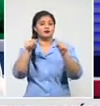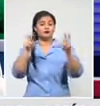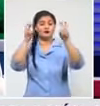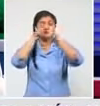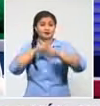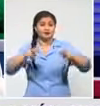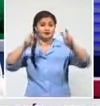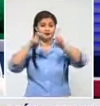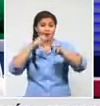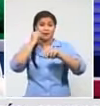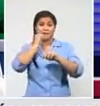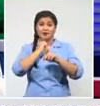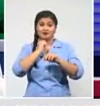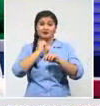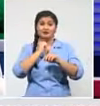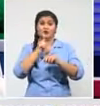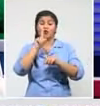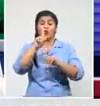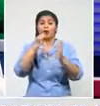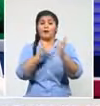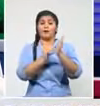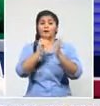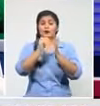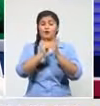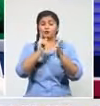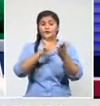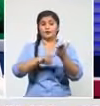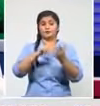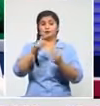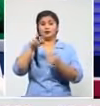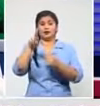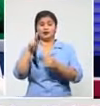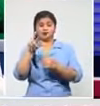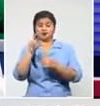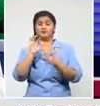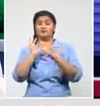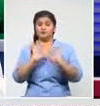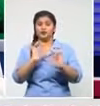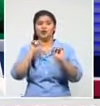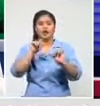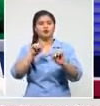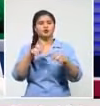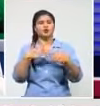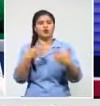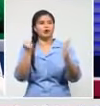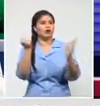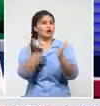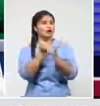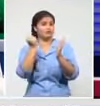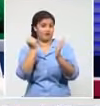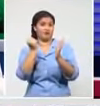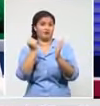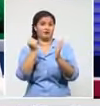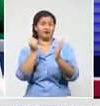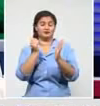millón de pruebas de PCR, que es el test confirmatorio,